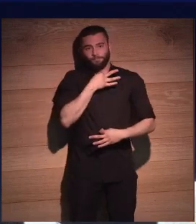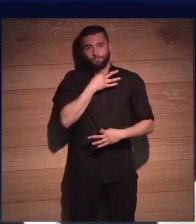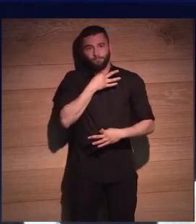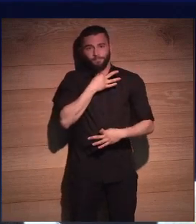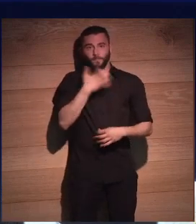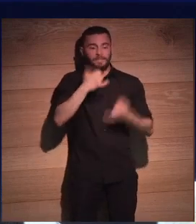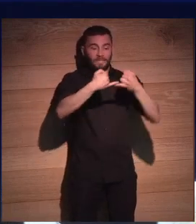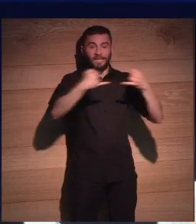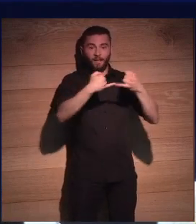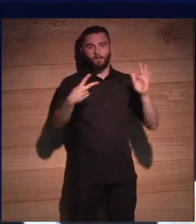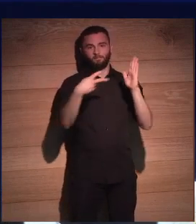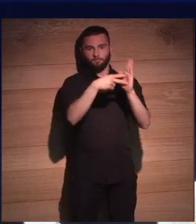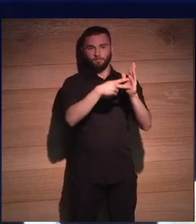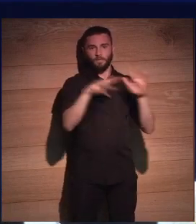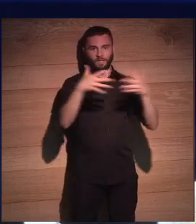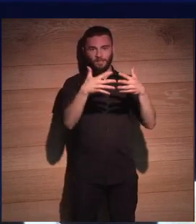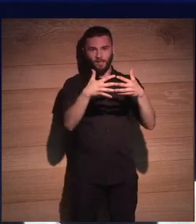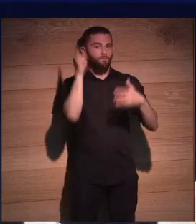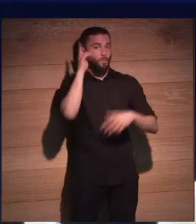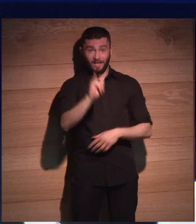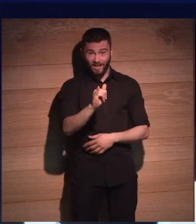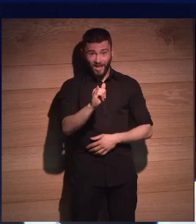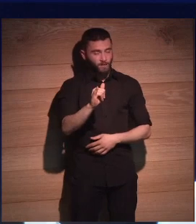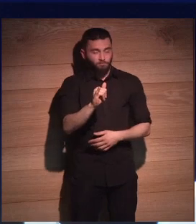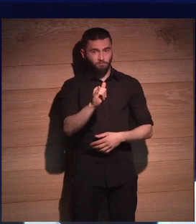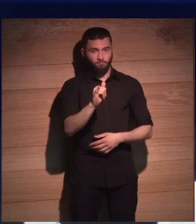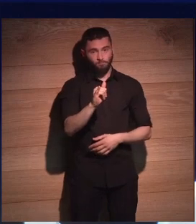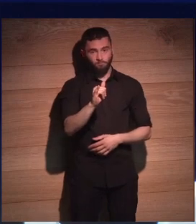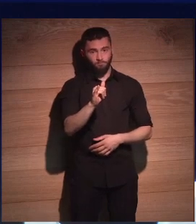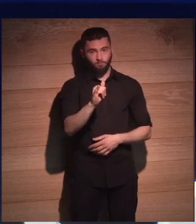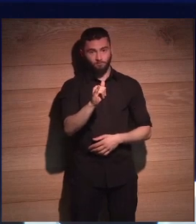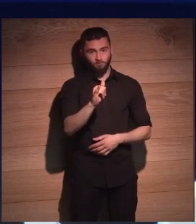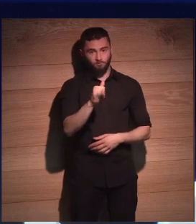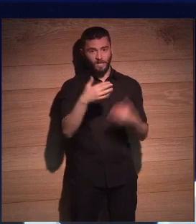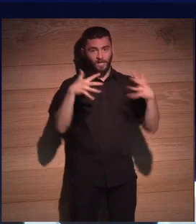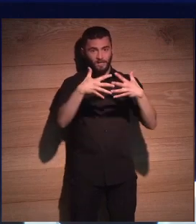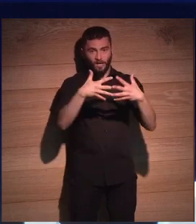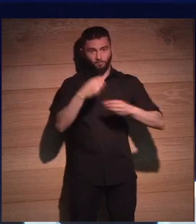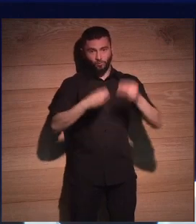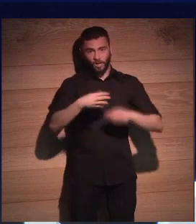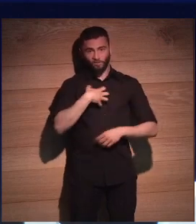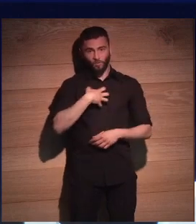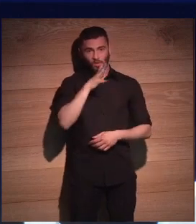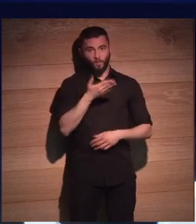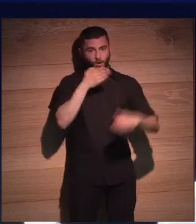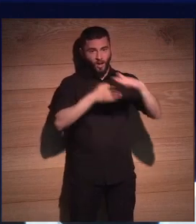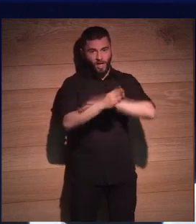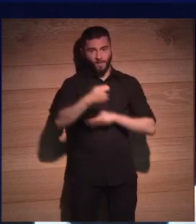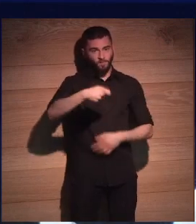tengan el cable, digamos, o la conexión en Internet o su móvil, no pueden hacer uso de Internet porque no pueden pagar el acceso a